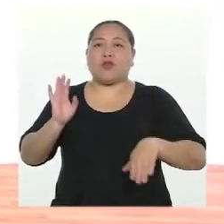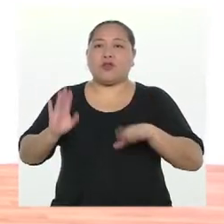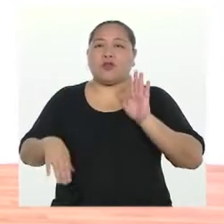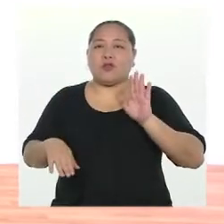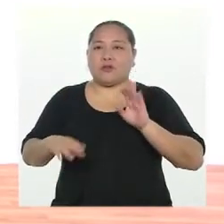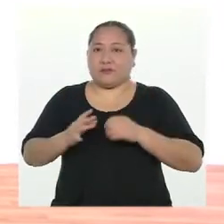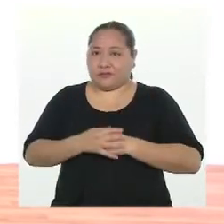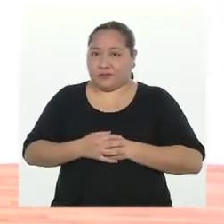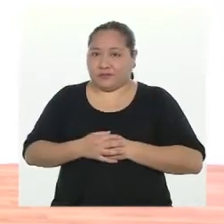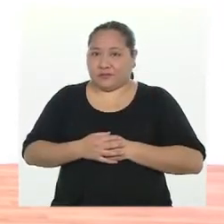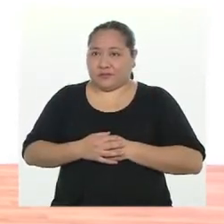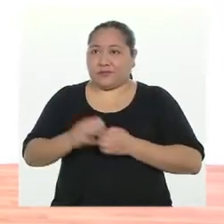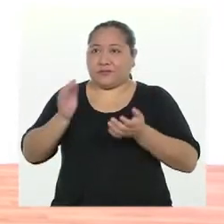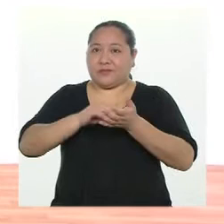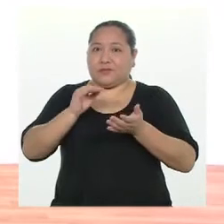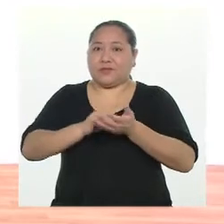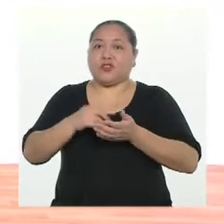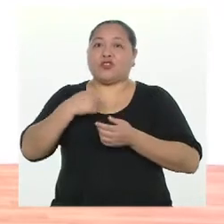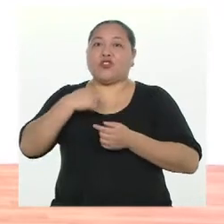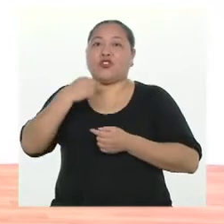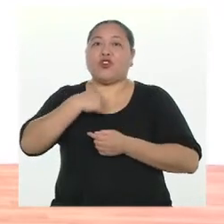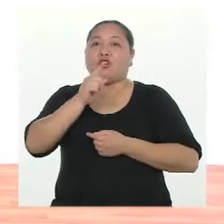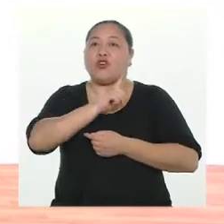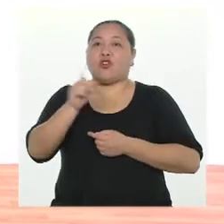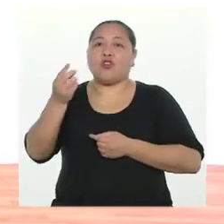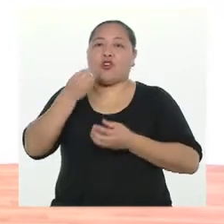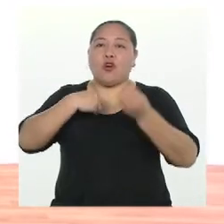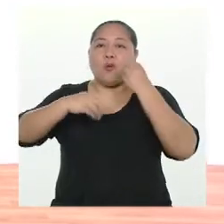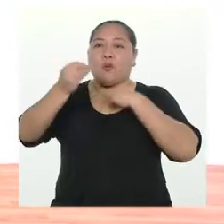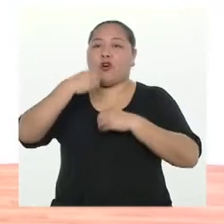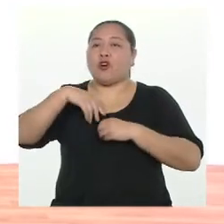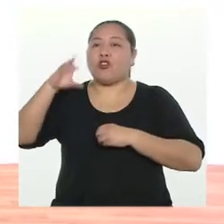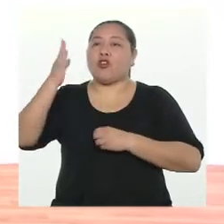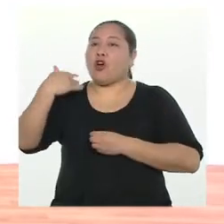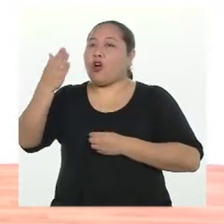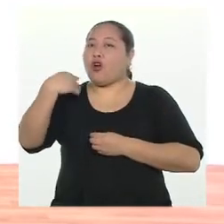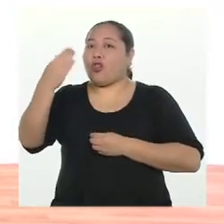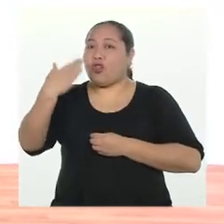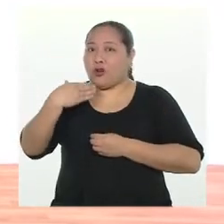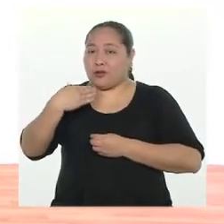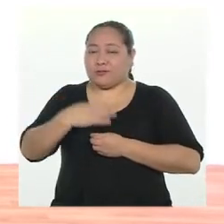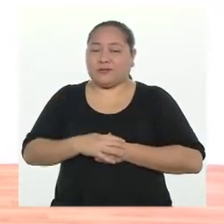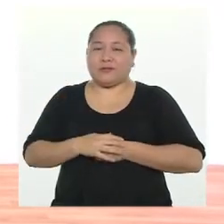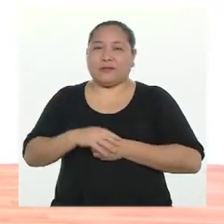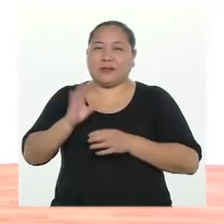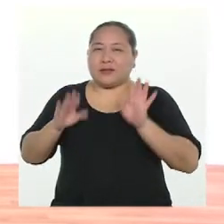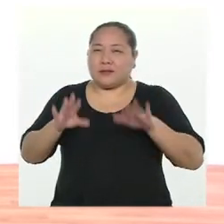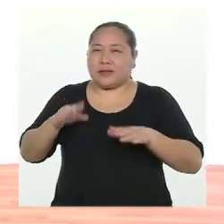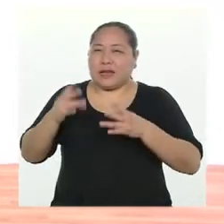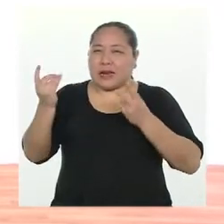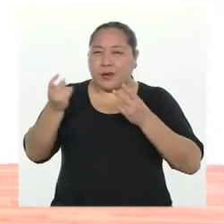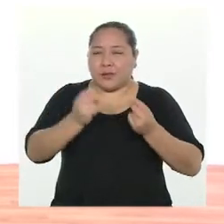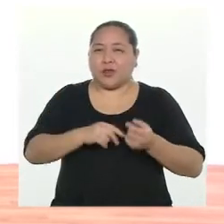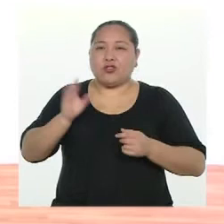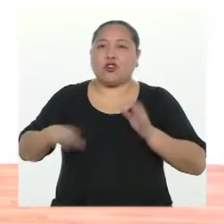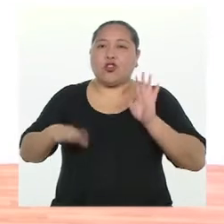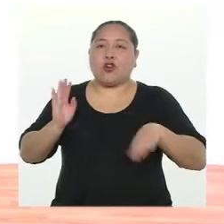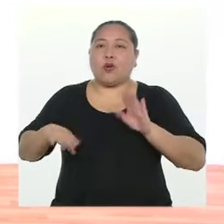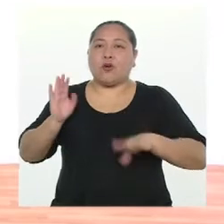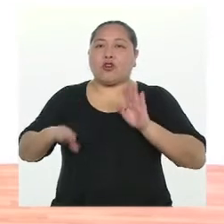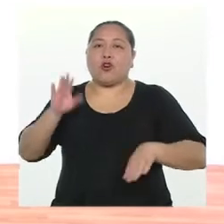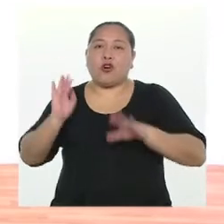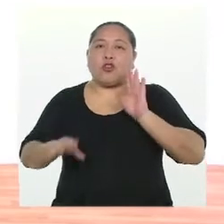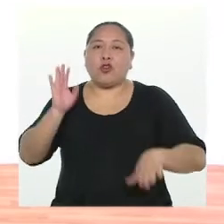rocoto. Una última. Yo no como rocoto. Vamos a acelerarlo un poquito más. Yo